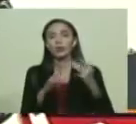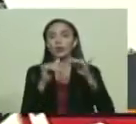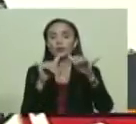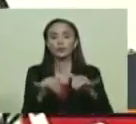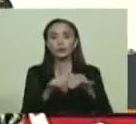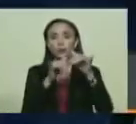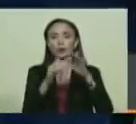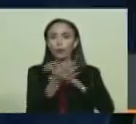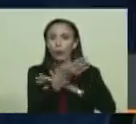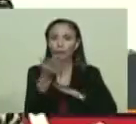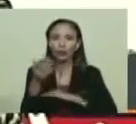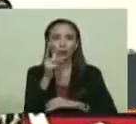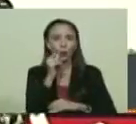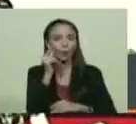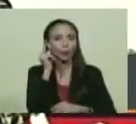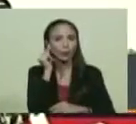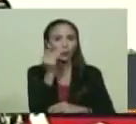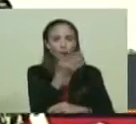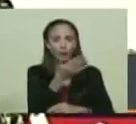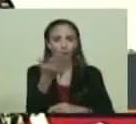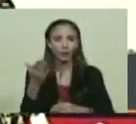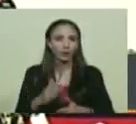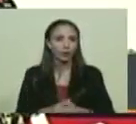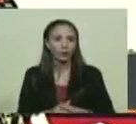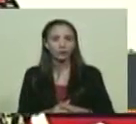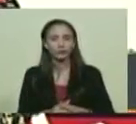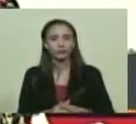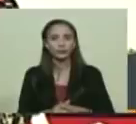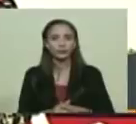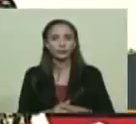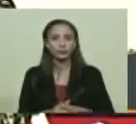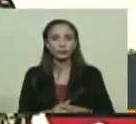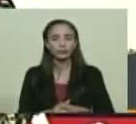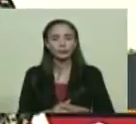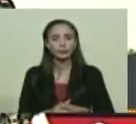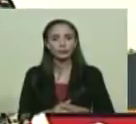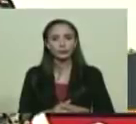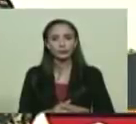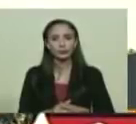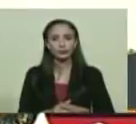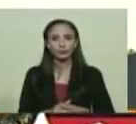vicepresidente de soberanía, comandante estratégico operacional,